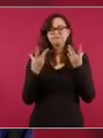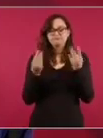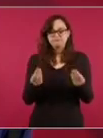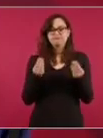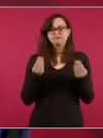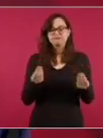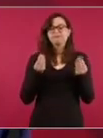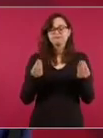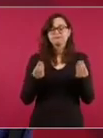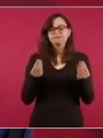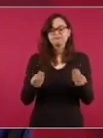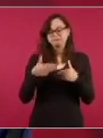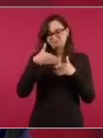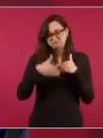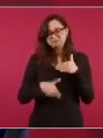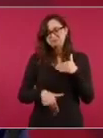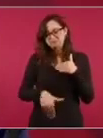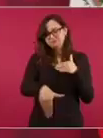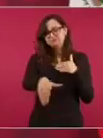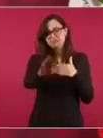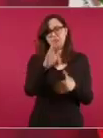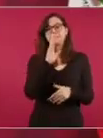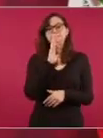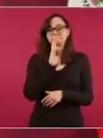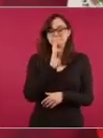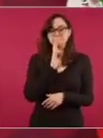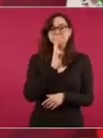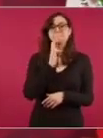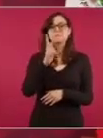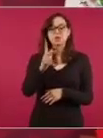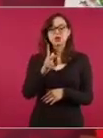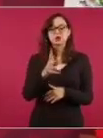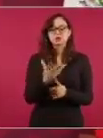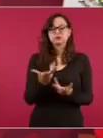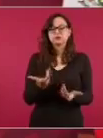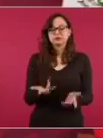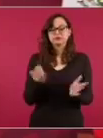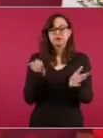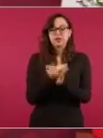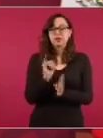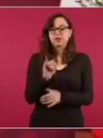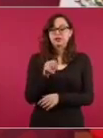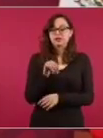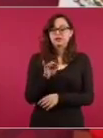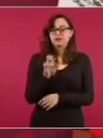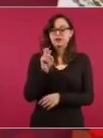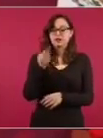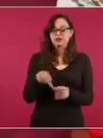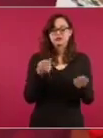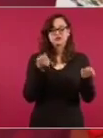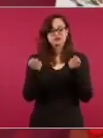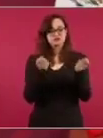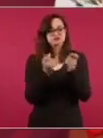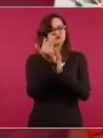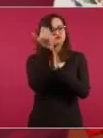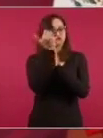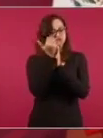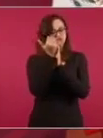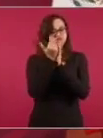partir de ahora, para ir controlando la